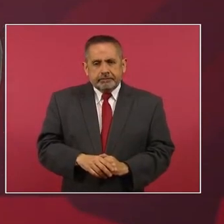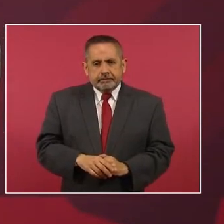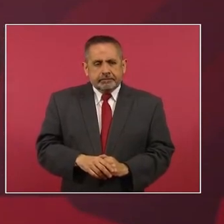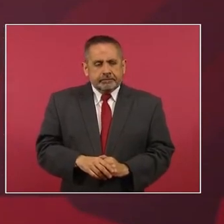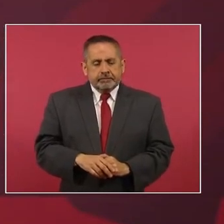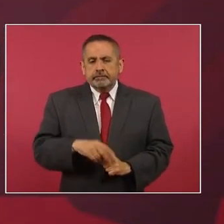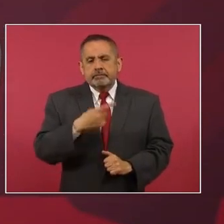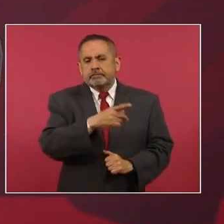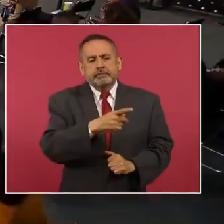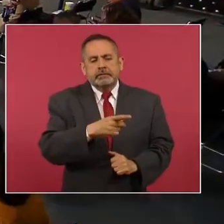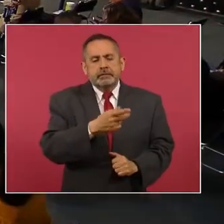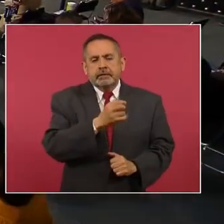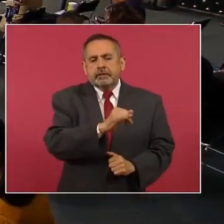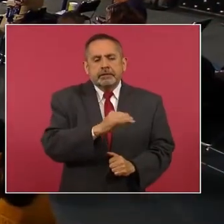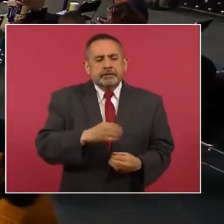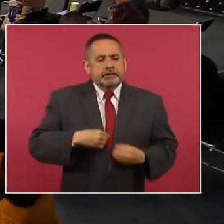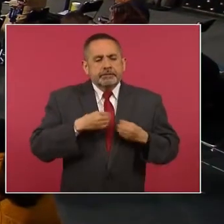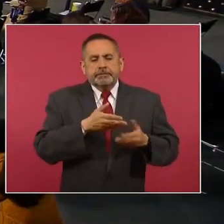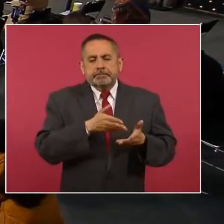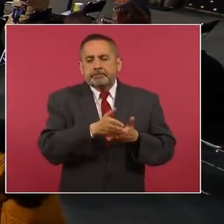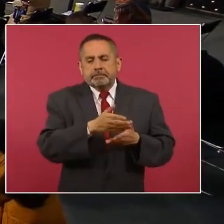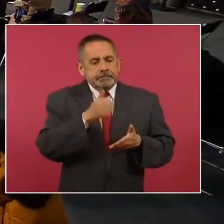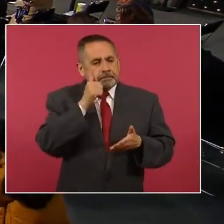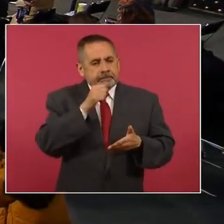forma de vida, como modus operandi,